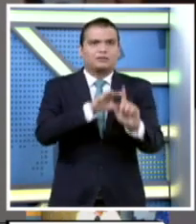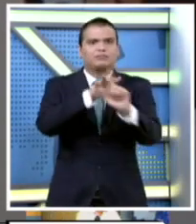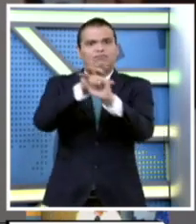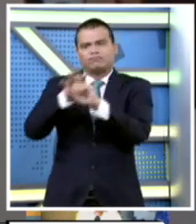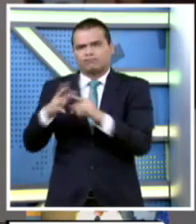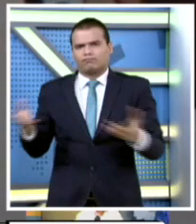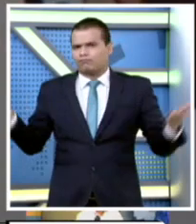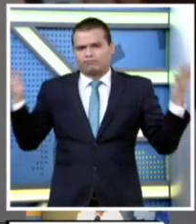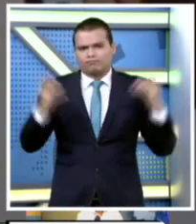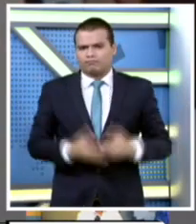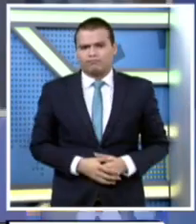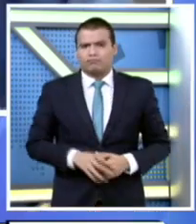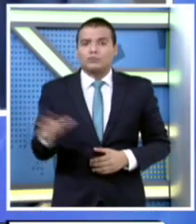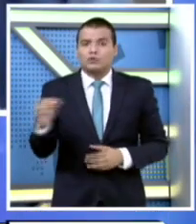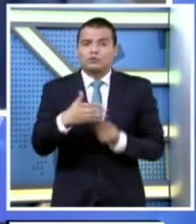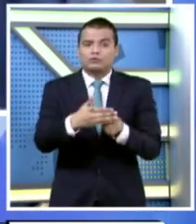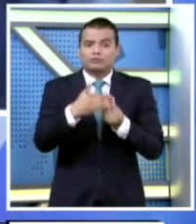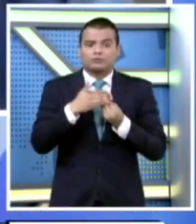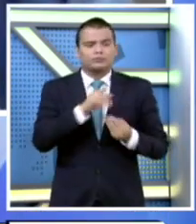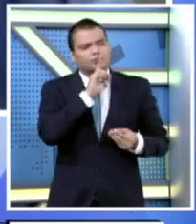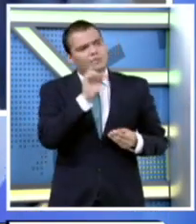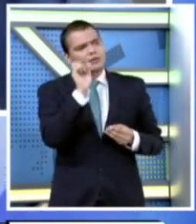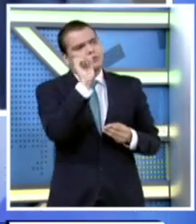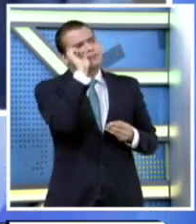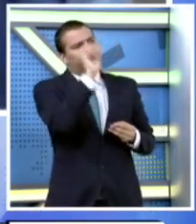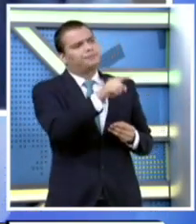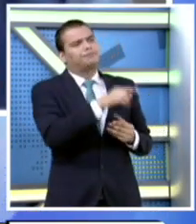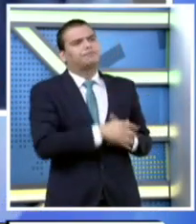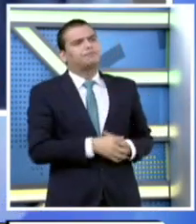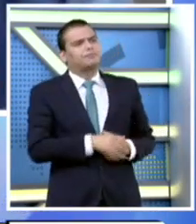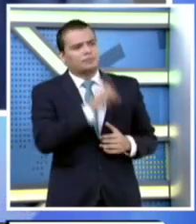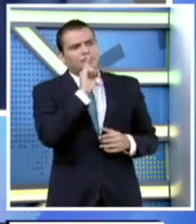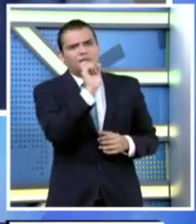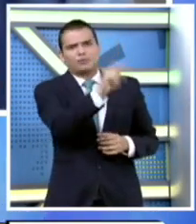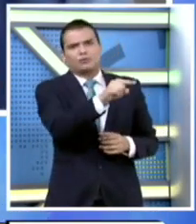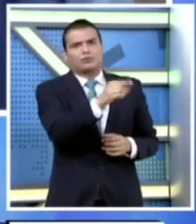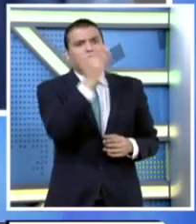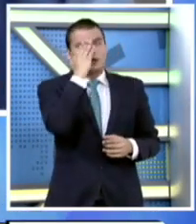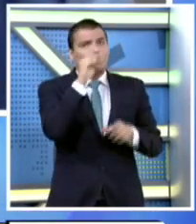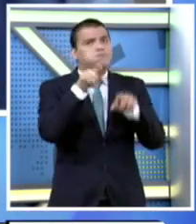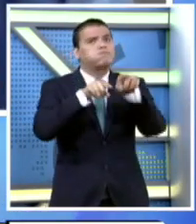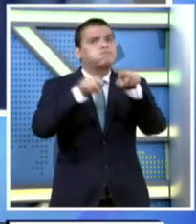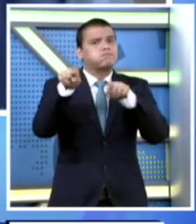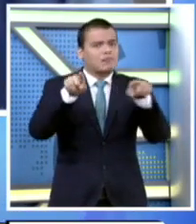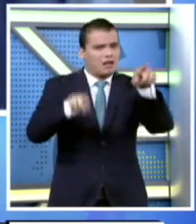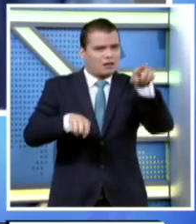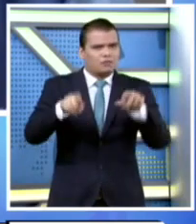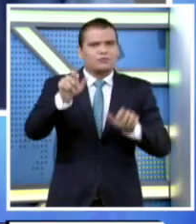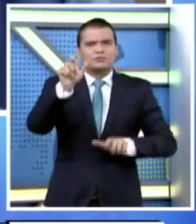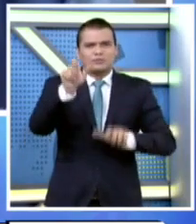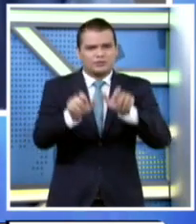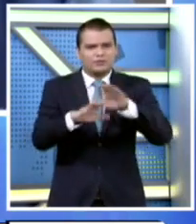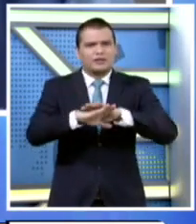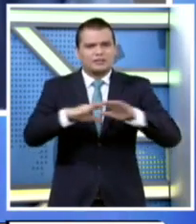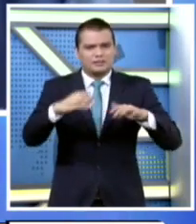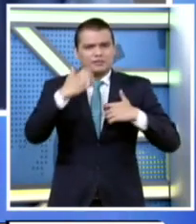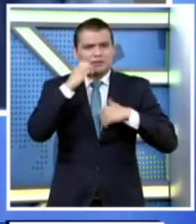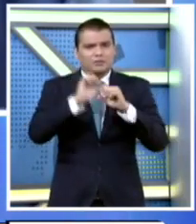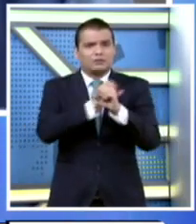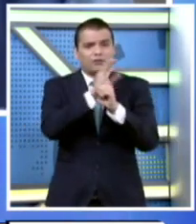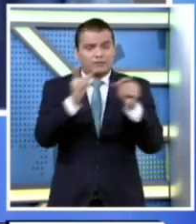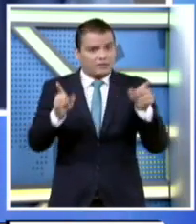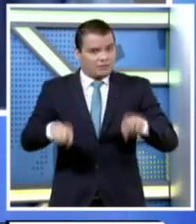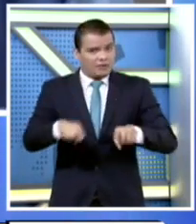otros. Médico, ¿usted tiene conocimiento de otros casos de personas que estén contagiadas